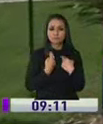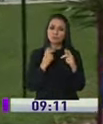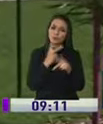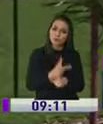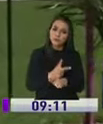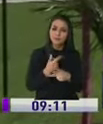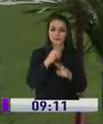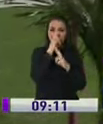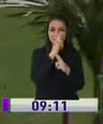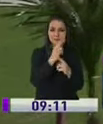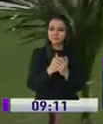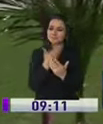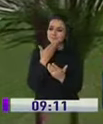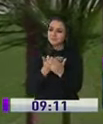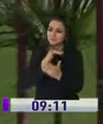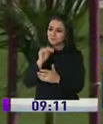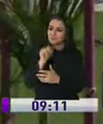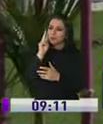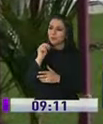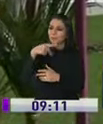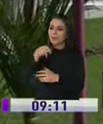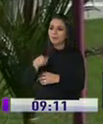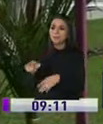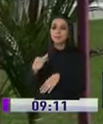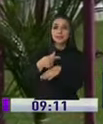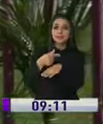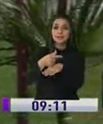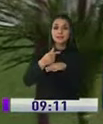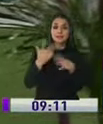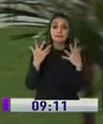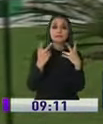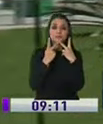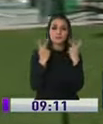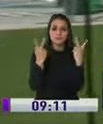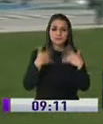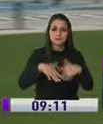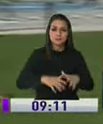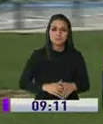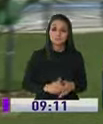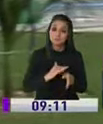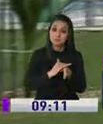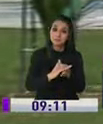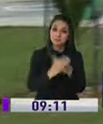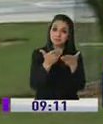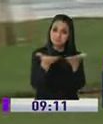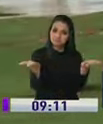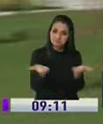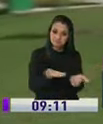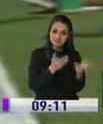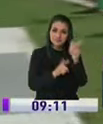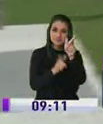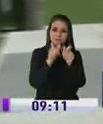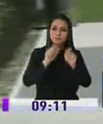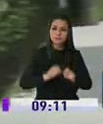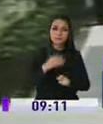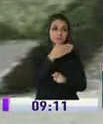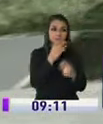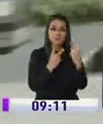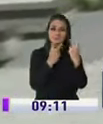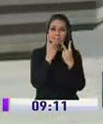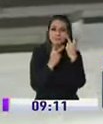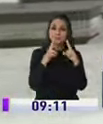Perfecto, muchísimas gracias Juan Pablo Solórzano, como decíamos, gerente de la EMOB, así que la invitación está abierta para toda la ciudadanía que venga